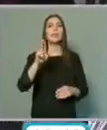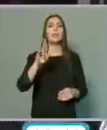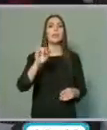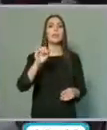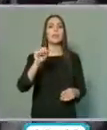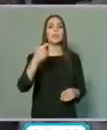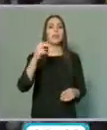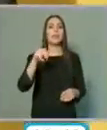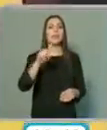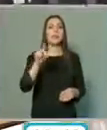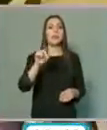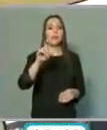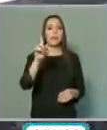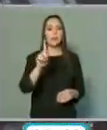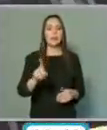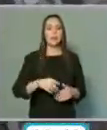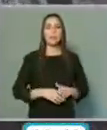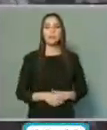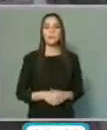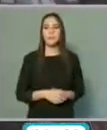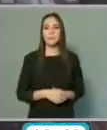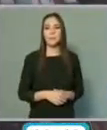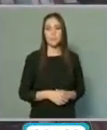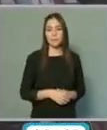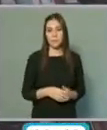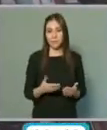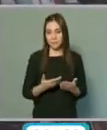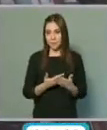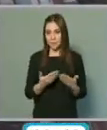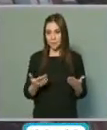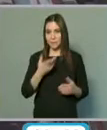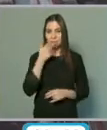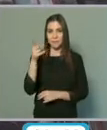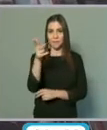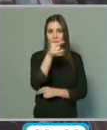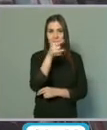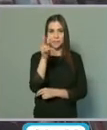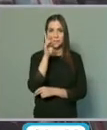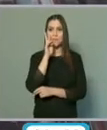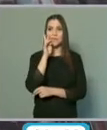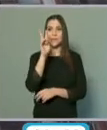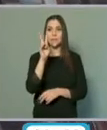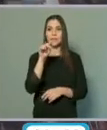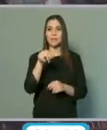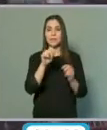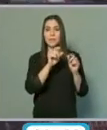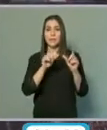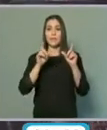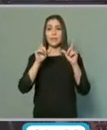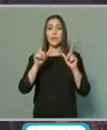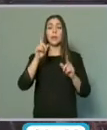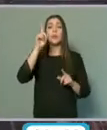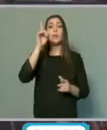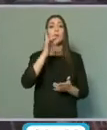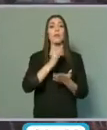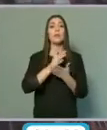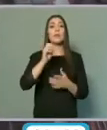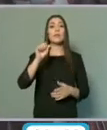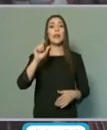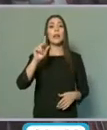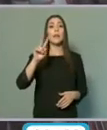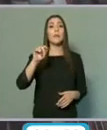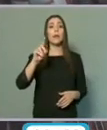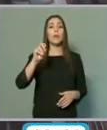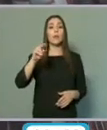Obregón. Y bueno, tío Alberto, para que vea que no nada más Salvador Novo vivió en